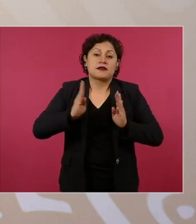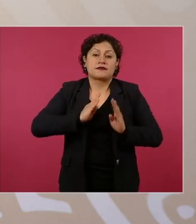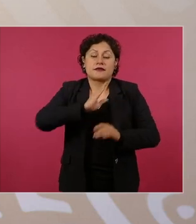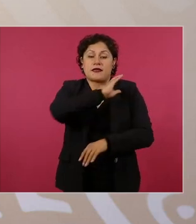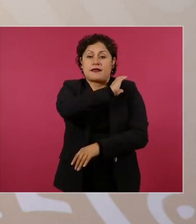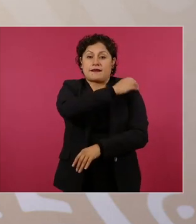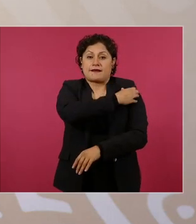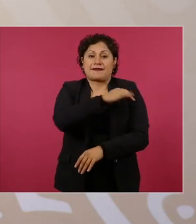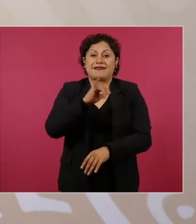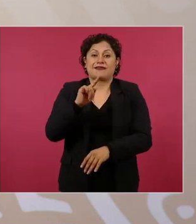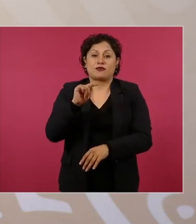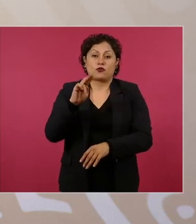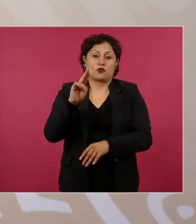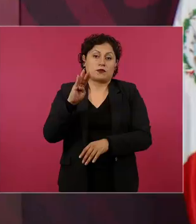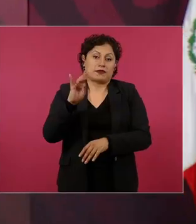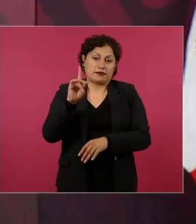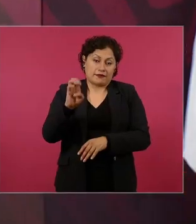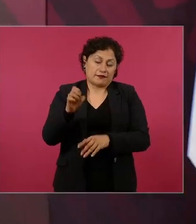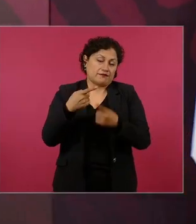imperial.